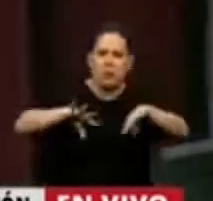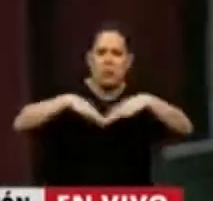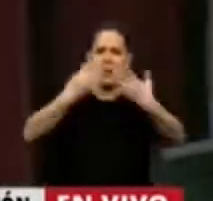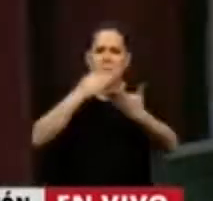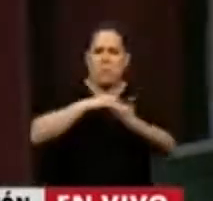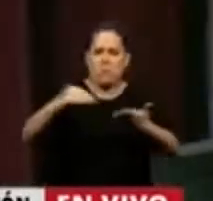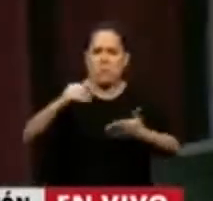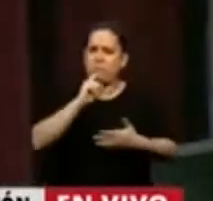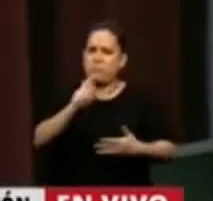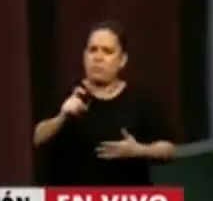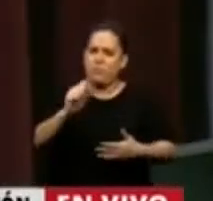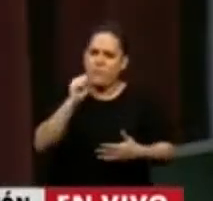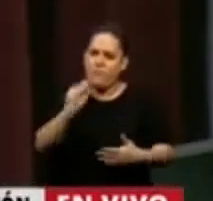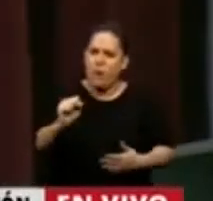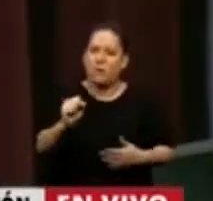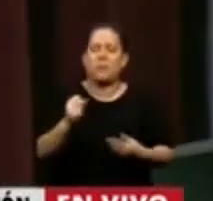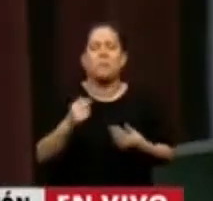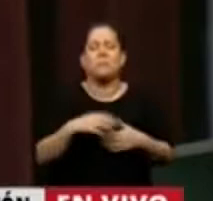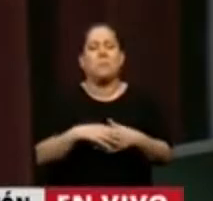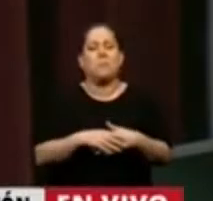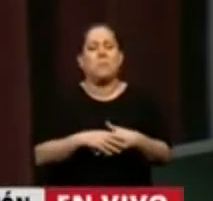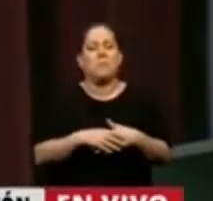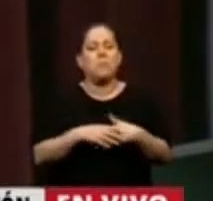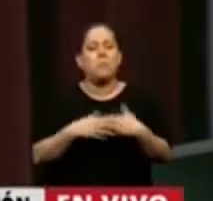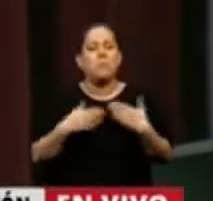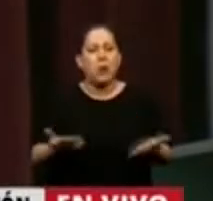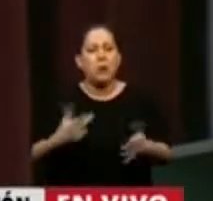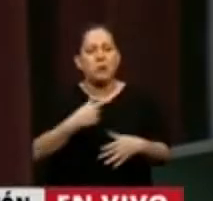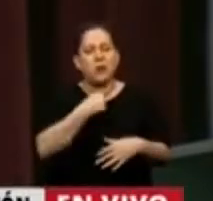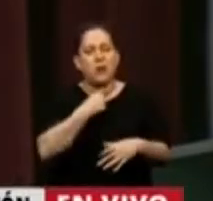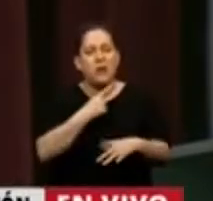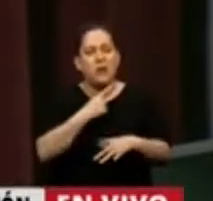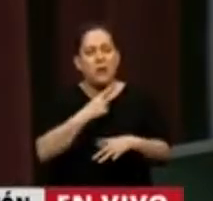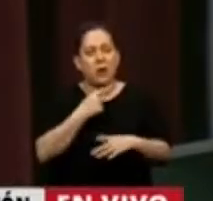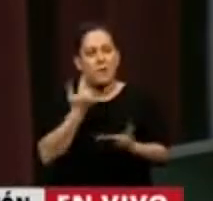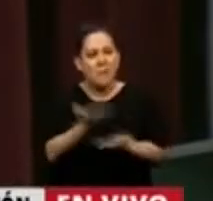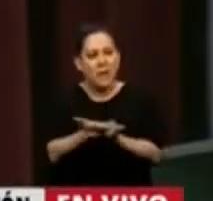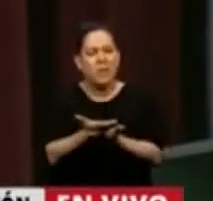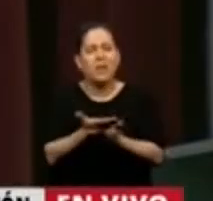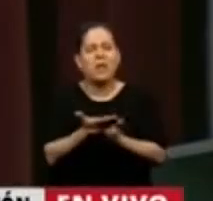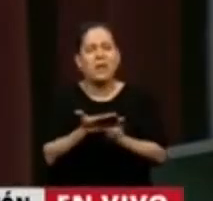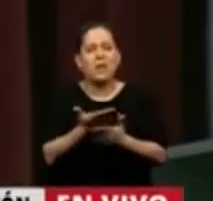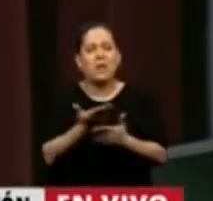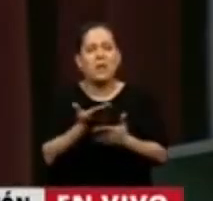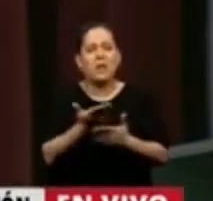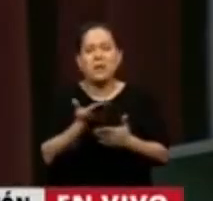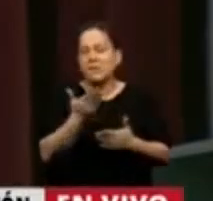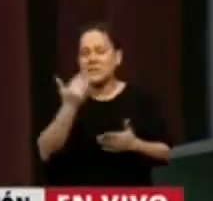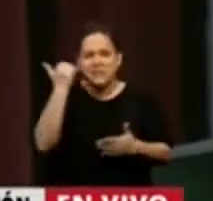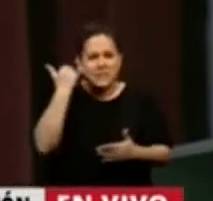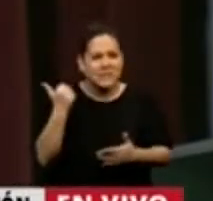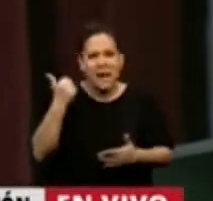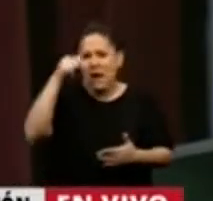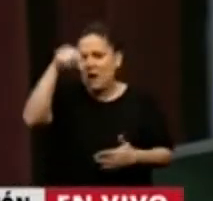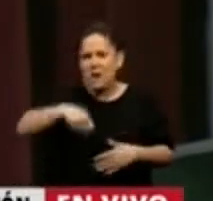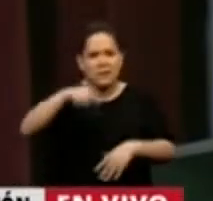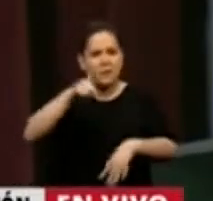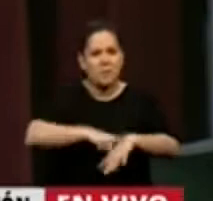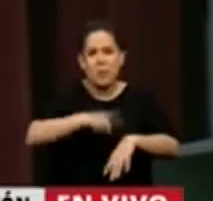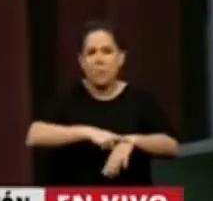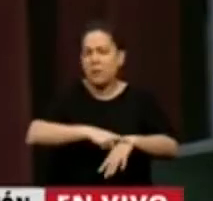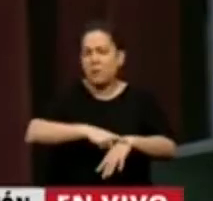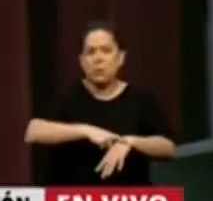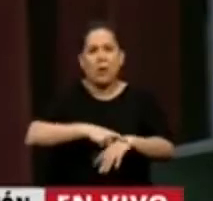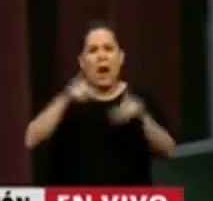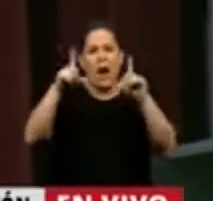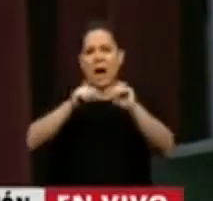casa. Y por lo tanto, quiero pedir de manera inmediata la aplicación